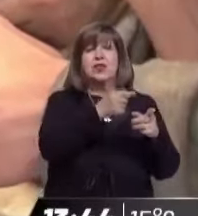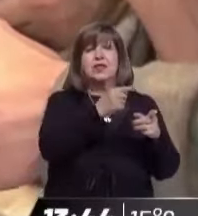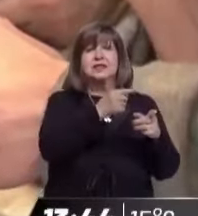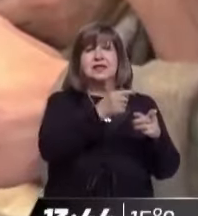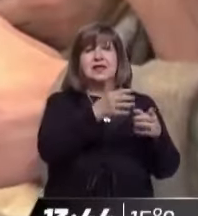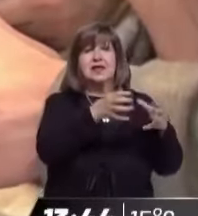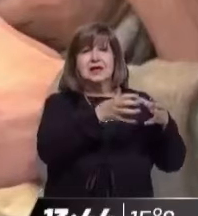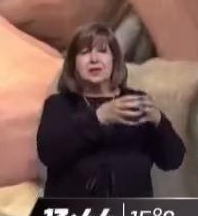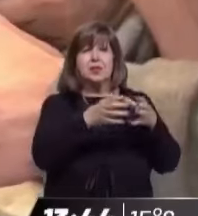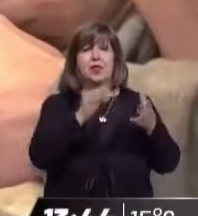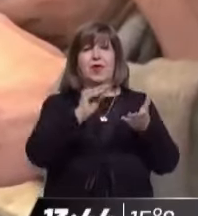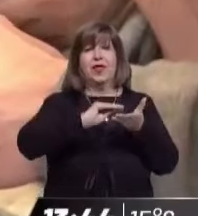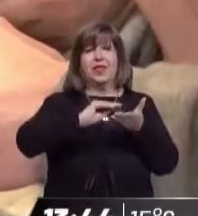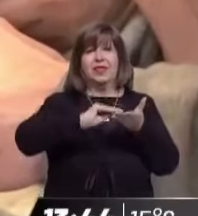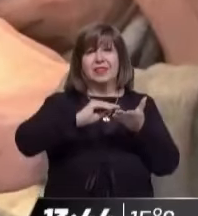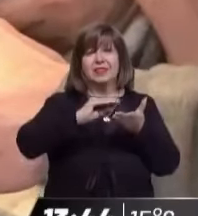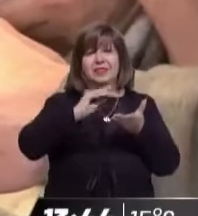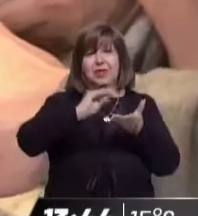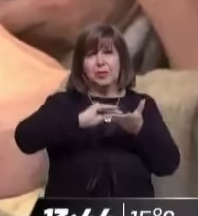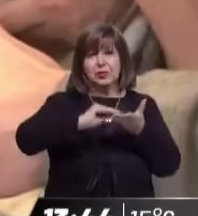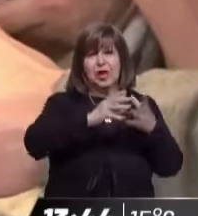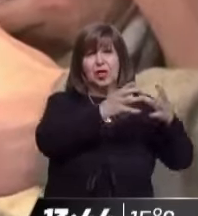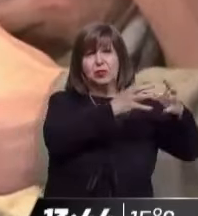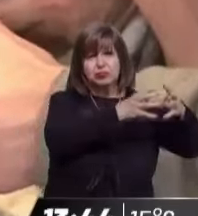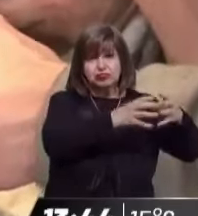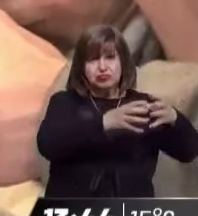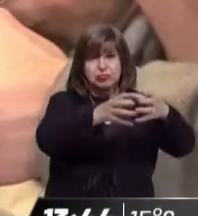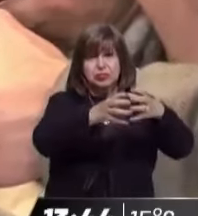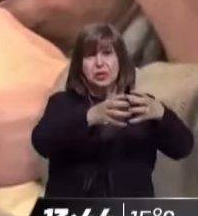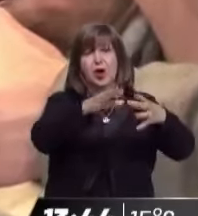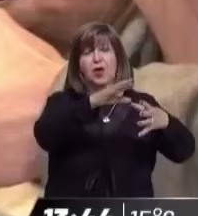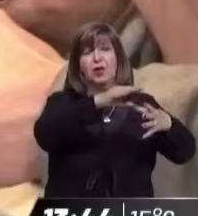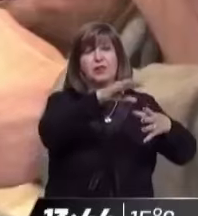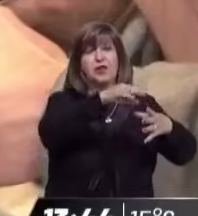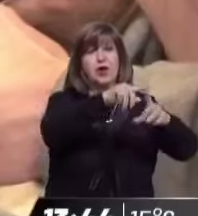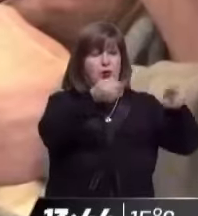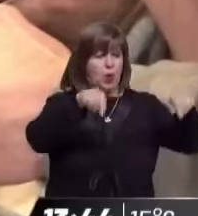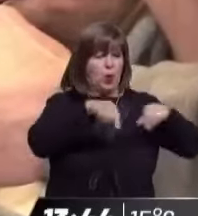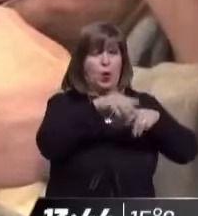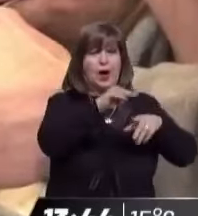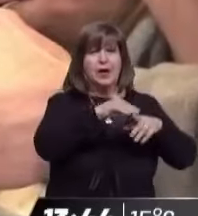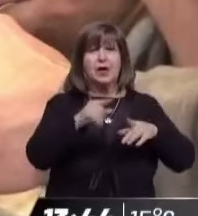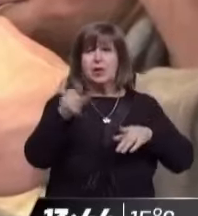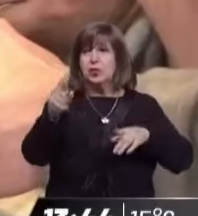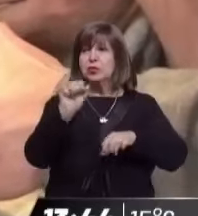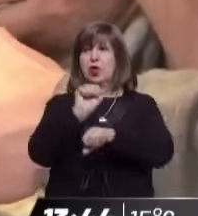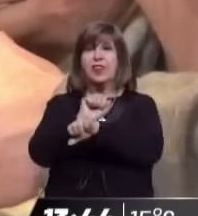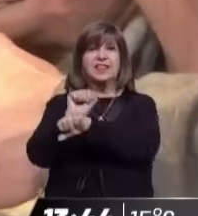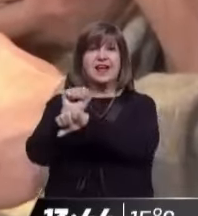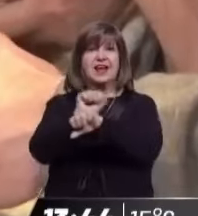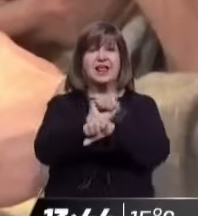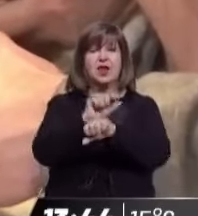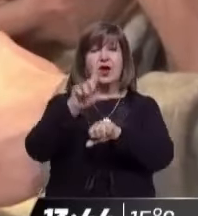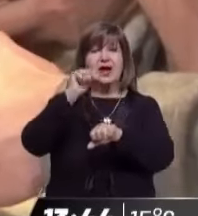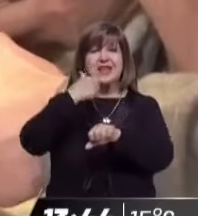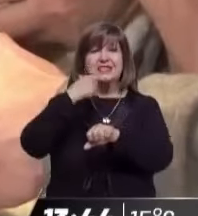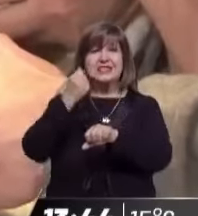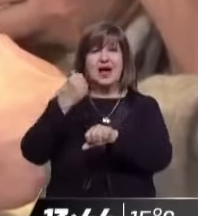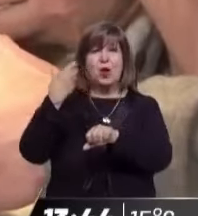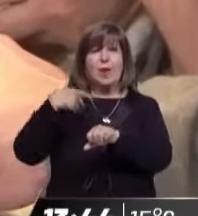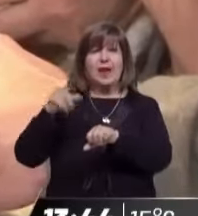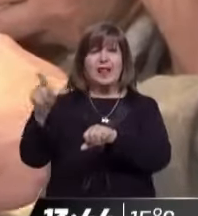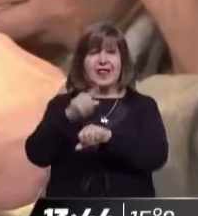y en ese pabellón estaban estos detenidos. Igualmente también hay